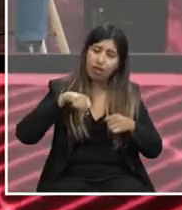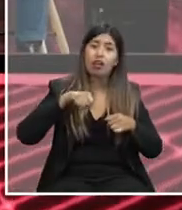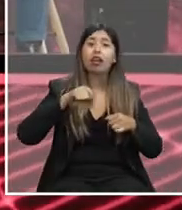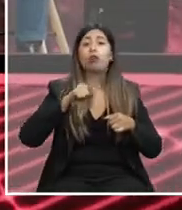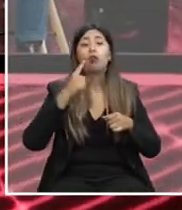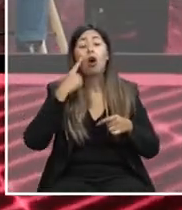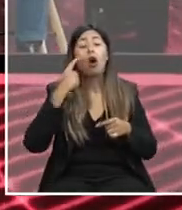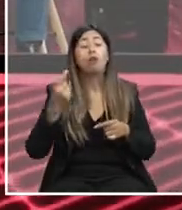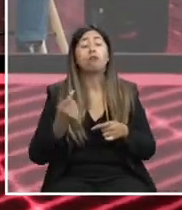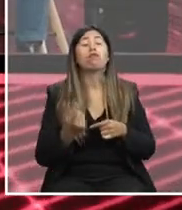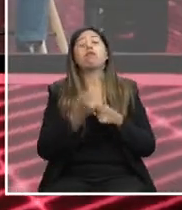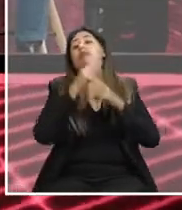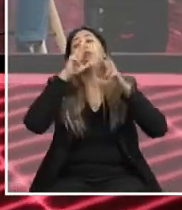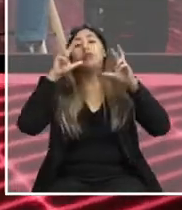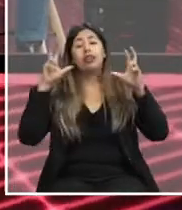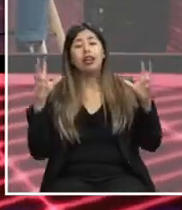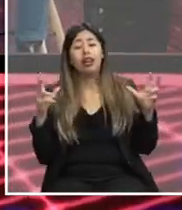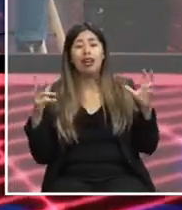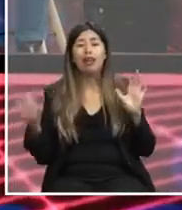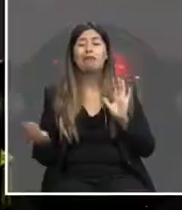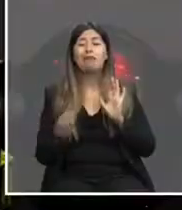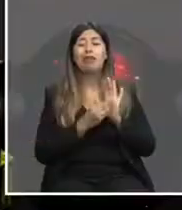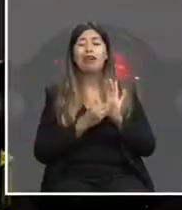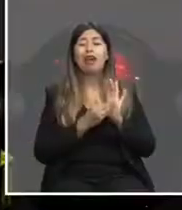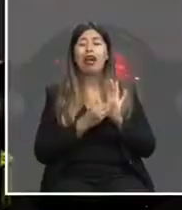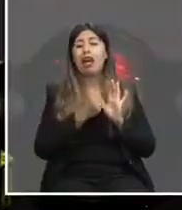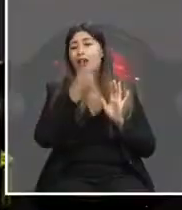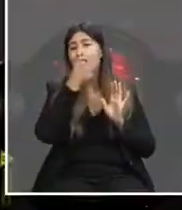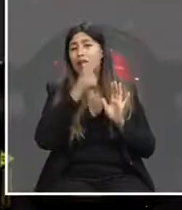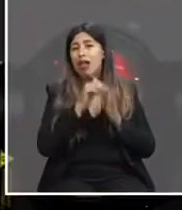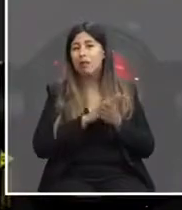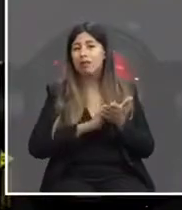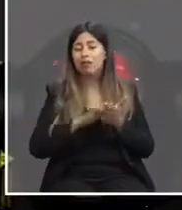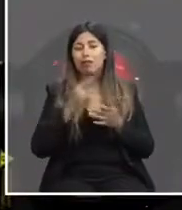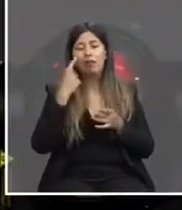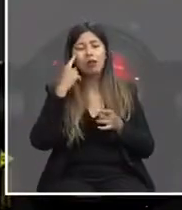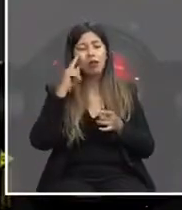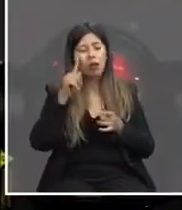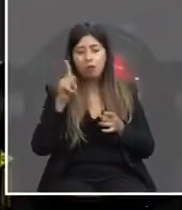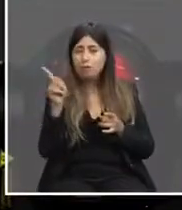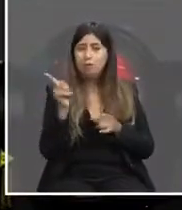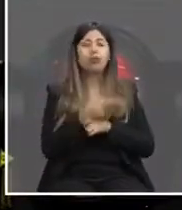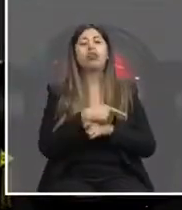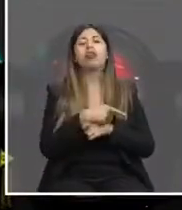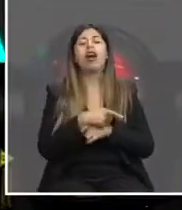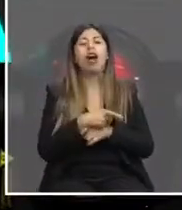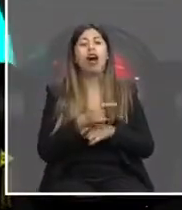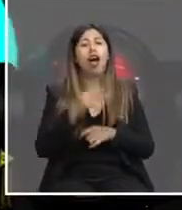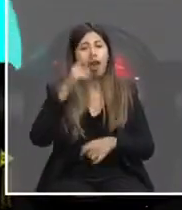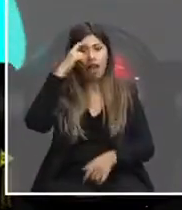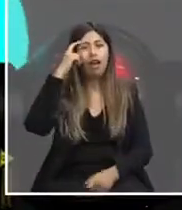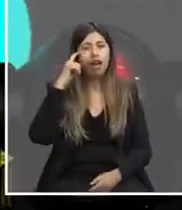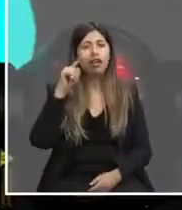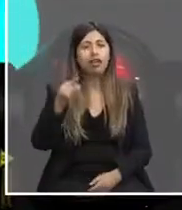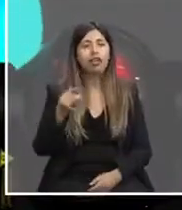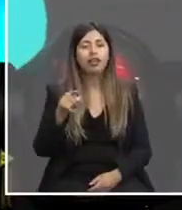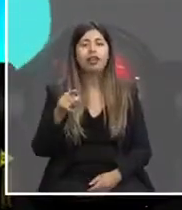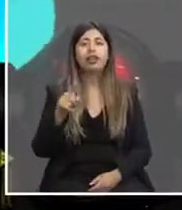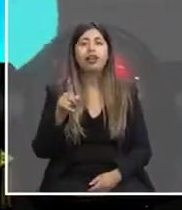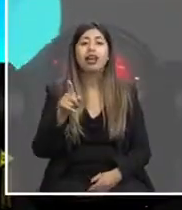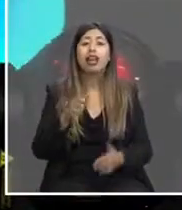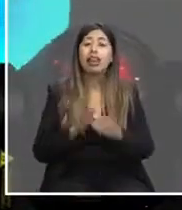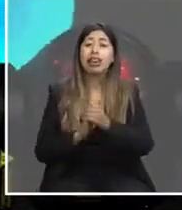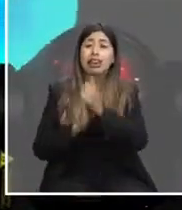contraseña, y automáticamente empiezas a creer. Se te diluye la relación entre el líder de